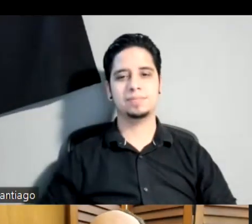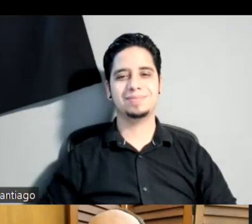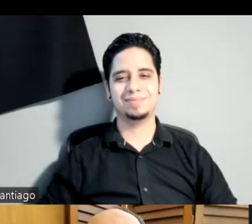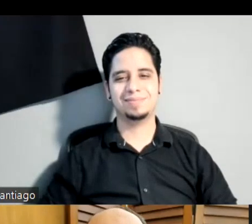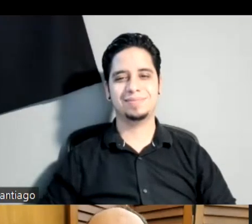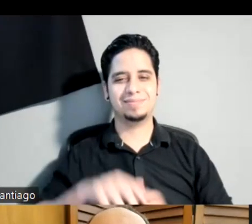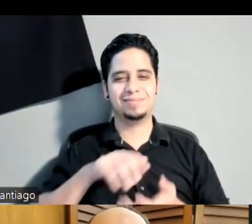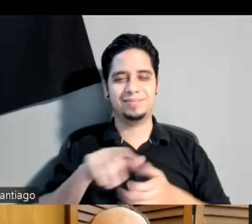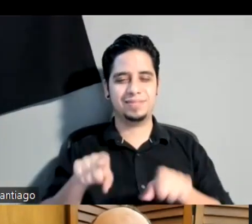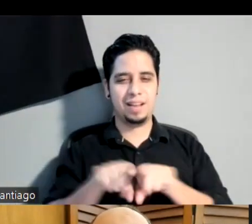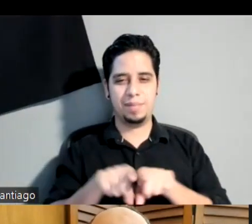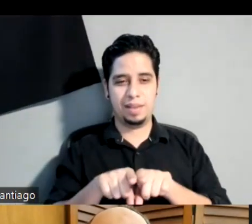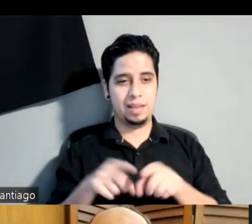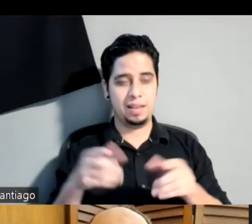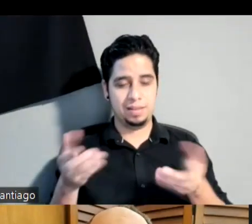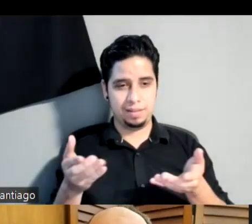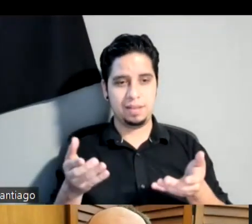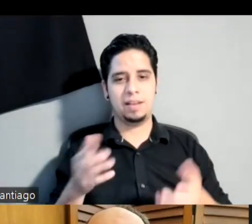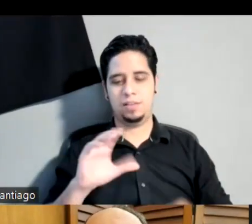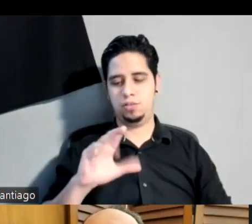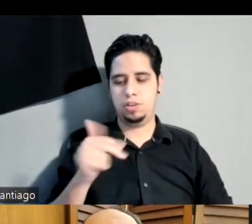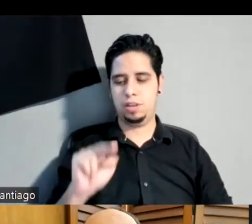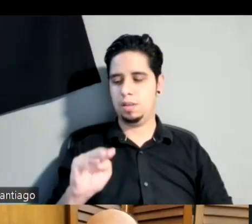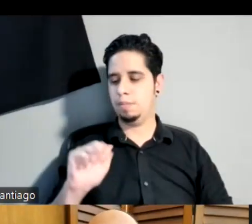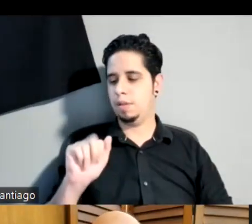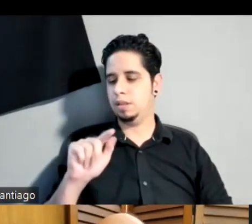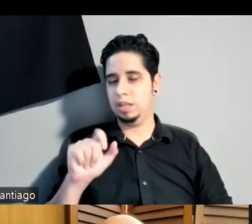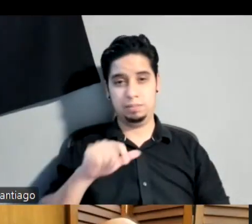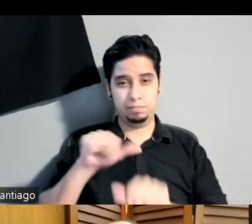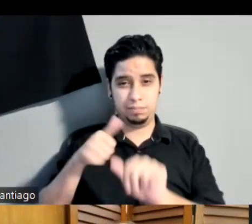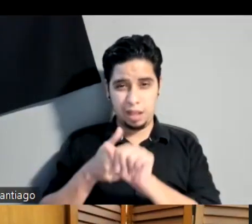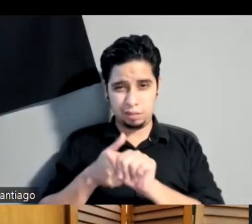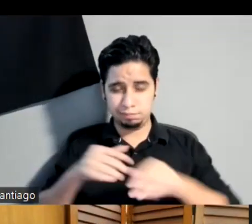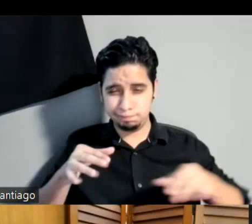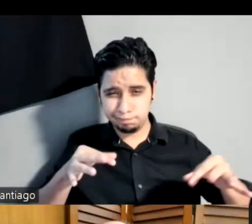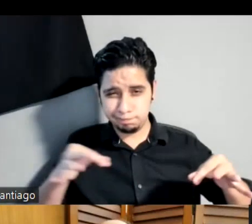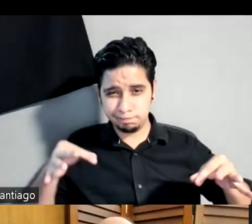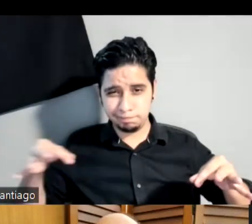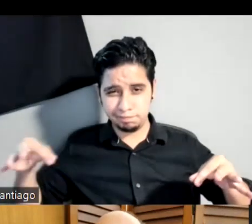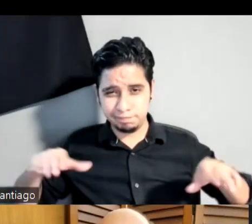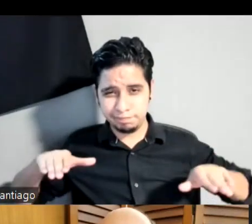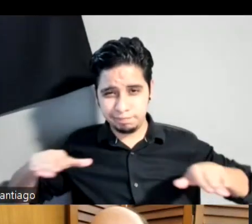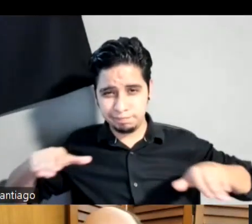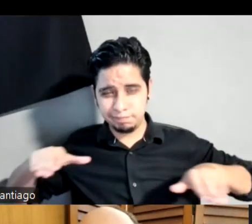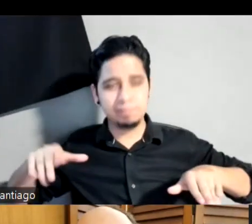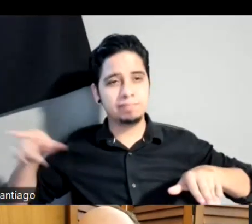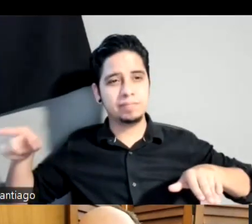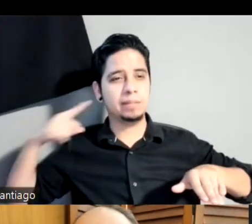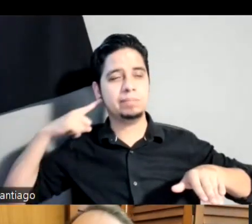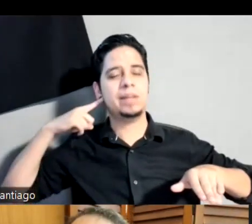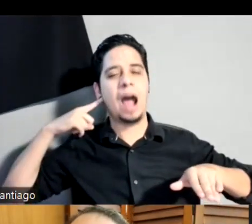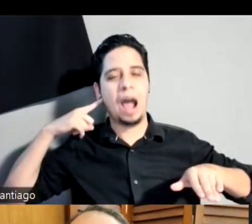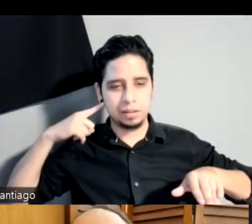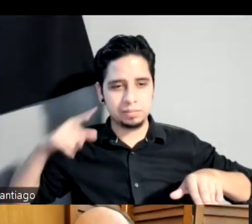ahí está. Y también por ahí está el señor Chenan Martínez, después del detrás del bastidor. Exacto. Muchas gracias